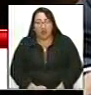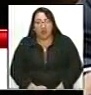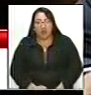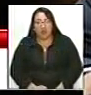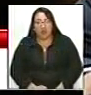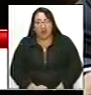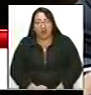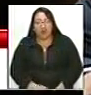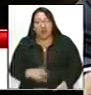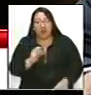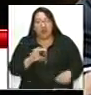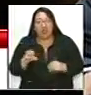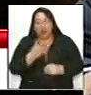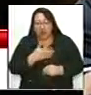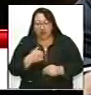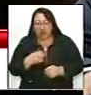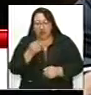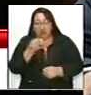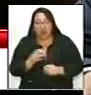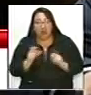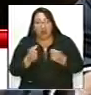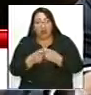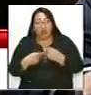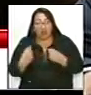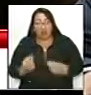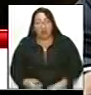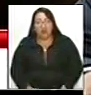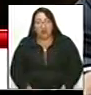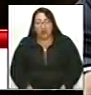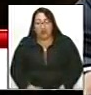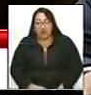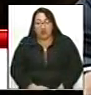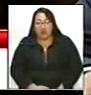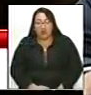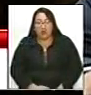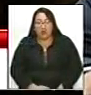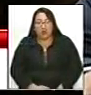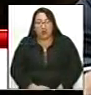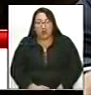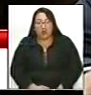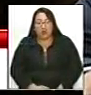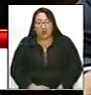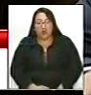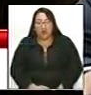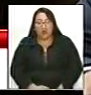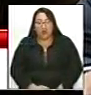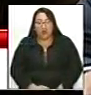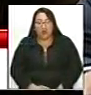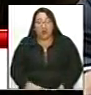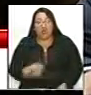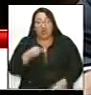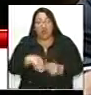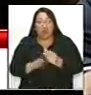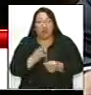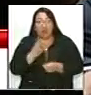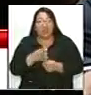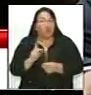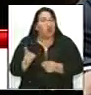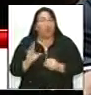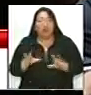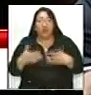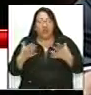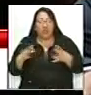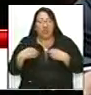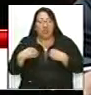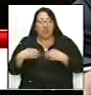ha generado, evidentemente, que los congresistas, más de 20 congresistas, estén en una circunstancia que no les permite